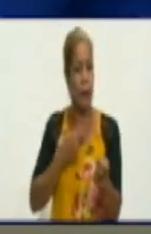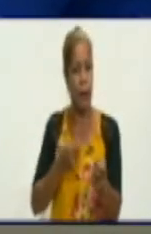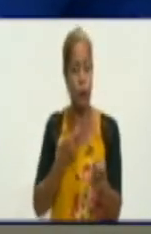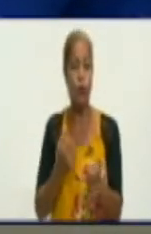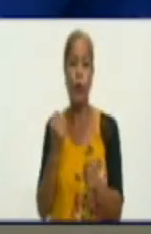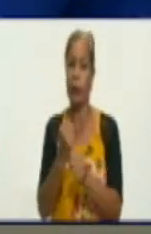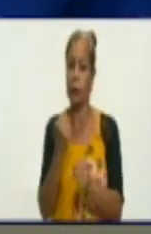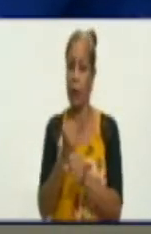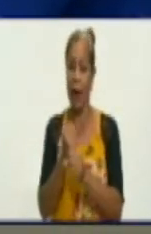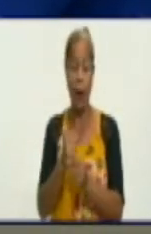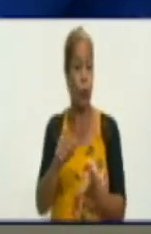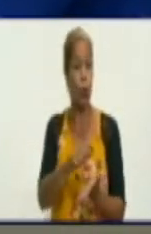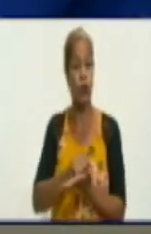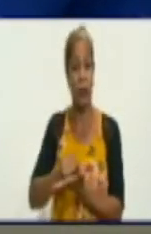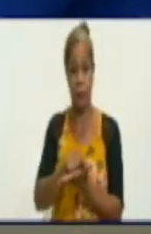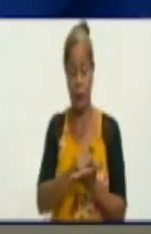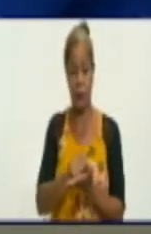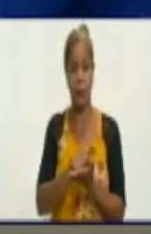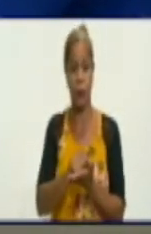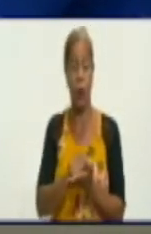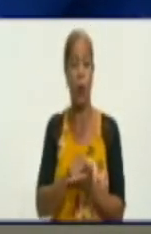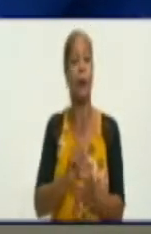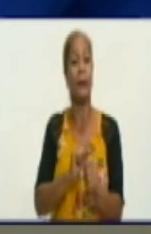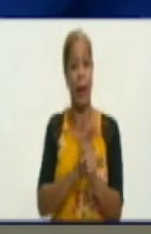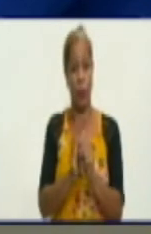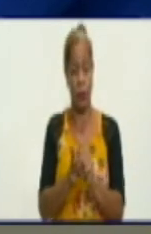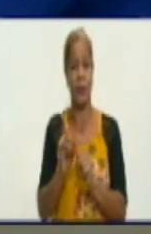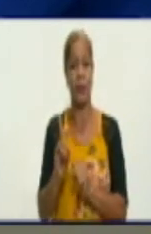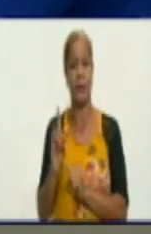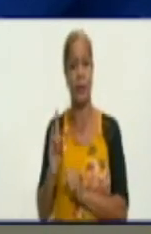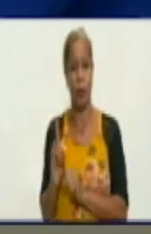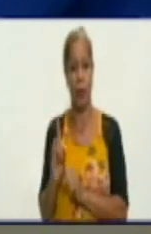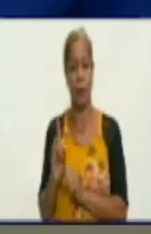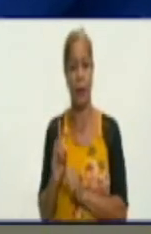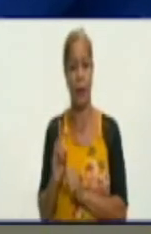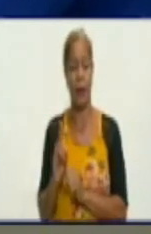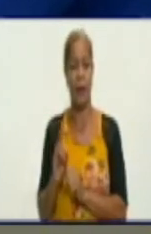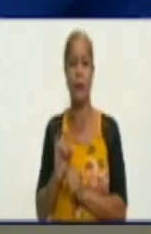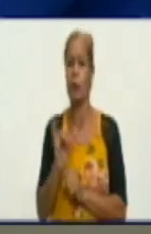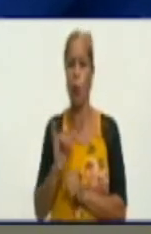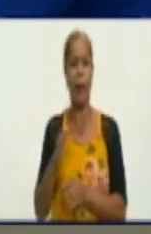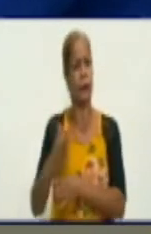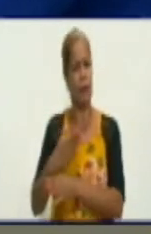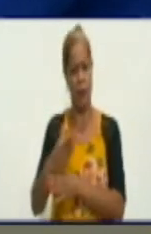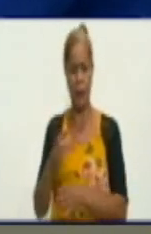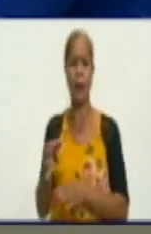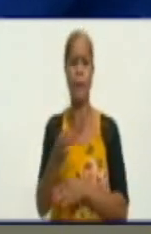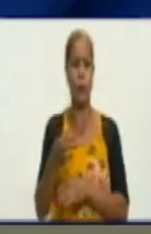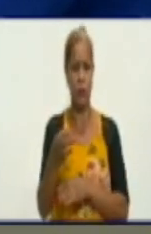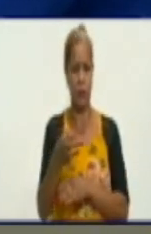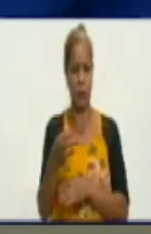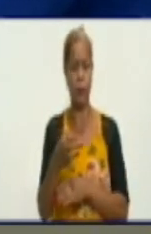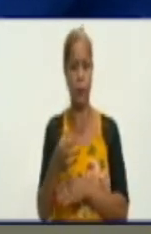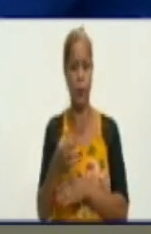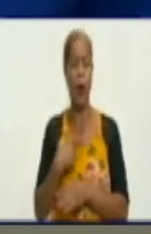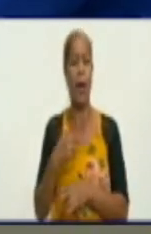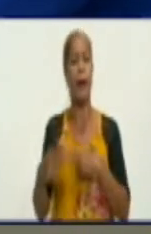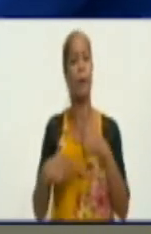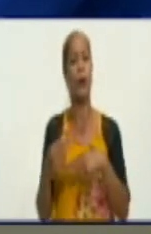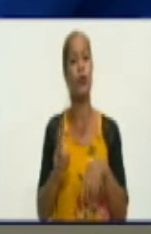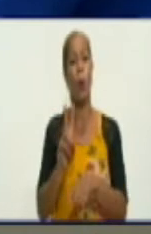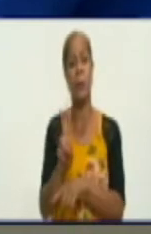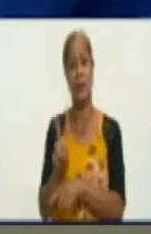el tema de la alimentación con el pueblo, y nosotros tenemos en los diferentes municipios también autoconsumo, y decir de allí, hay ejemplos